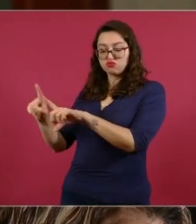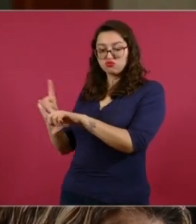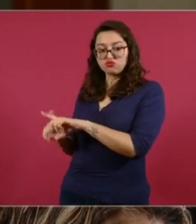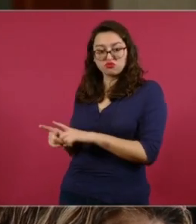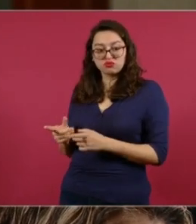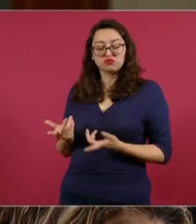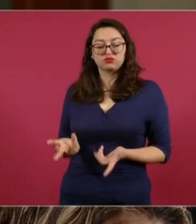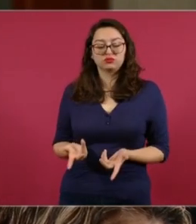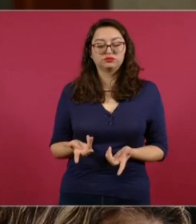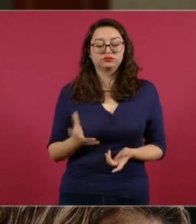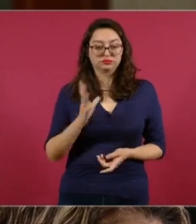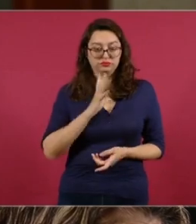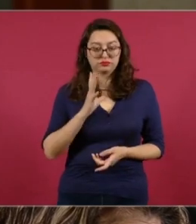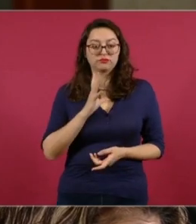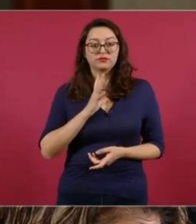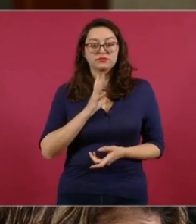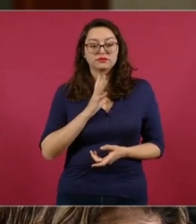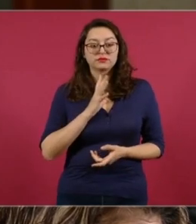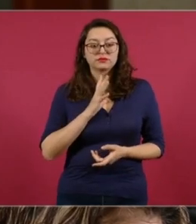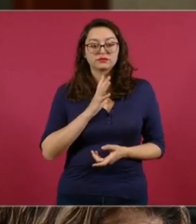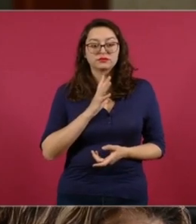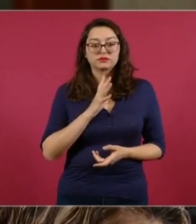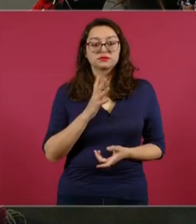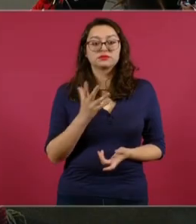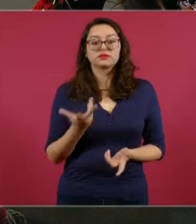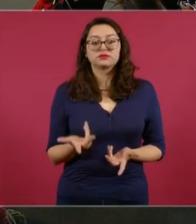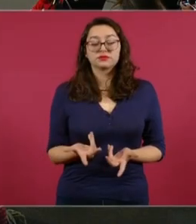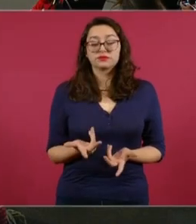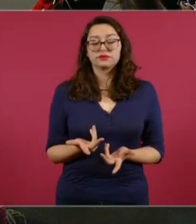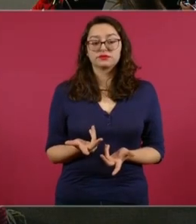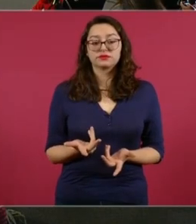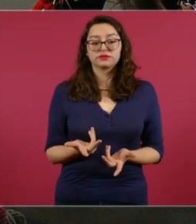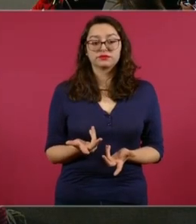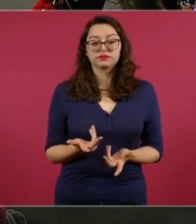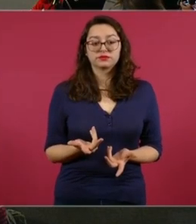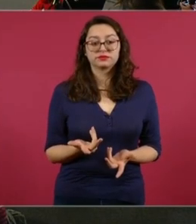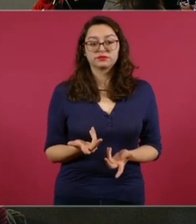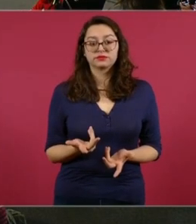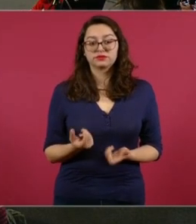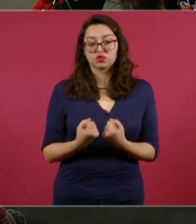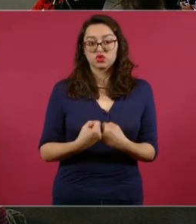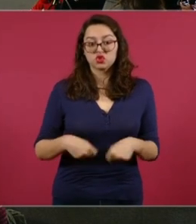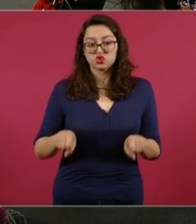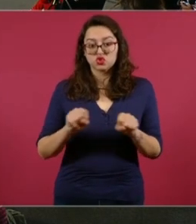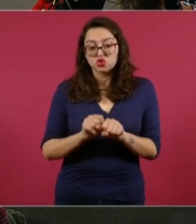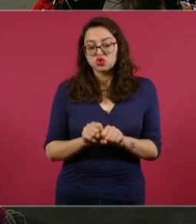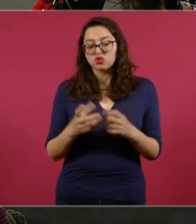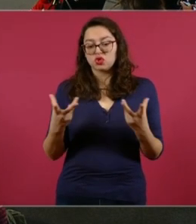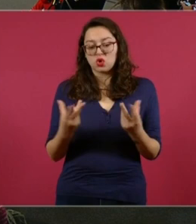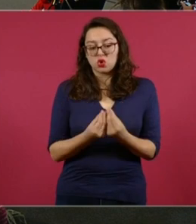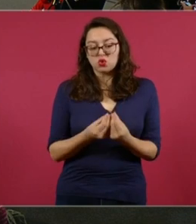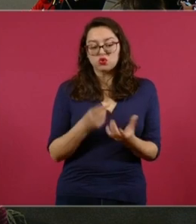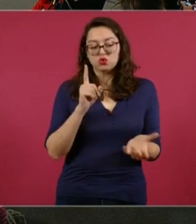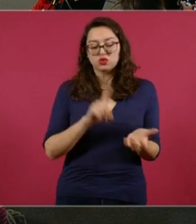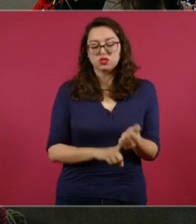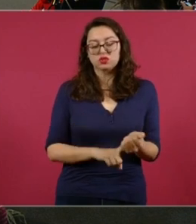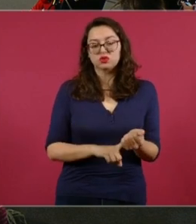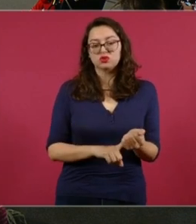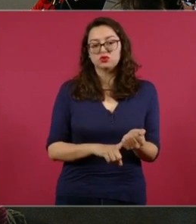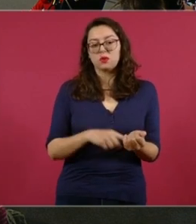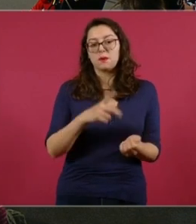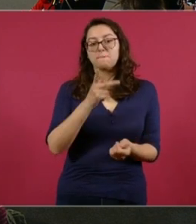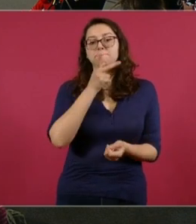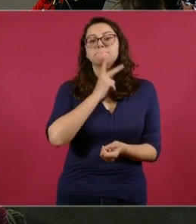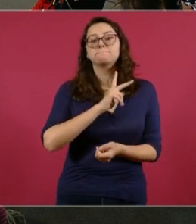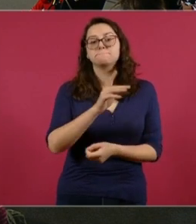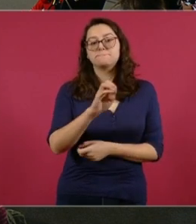Construcciones Industriales Tapia, las cuales se convirtieron en socias preferentes de Pemex, Odebrecht y OHL.